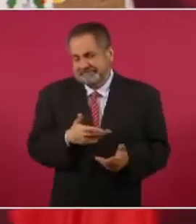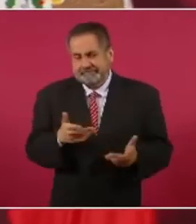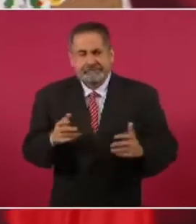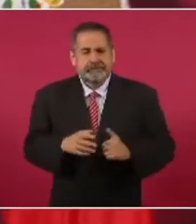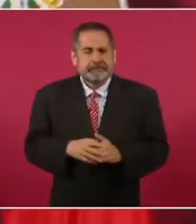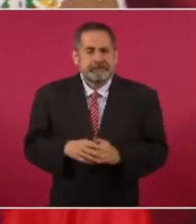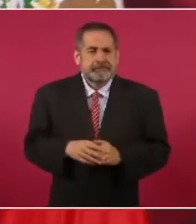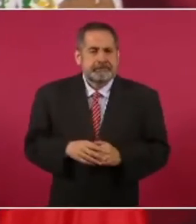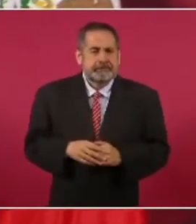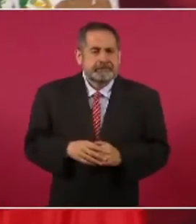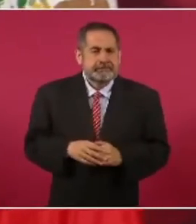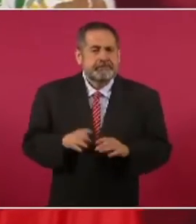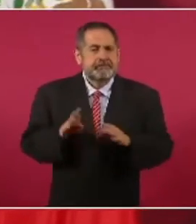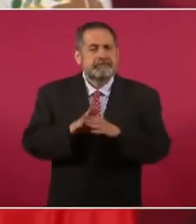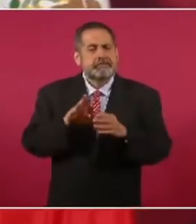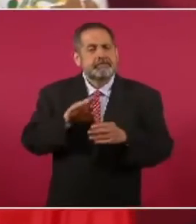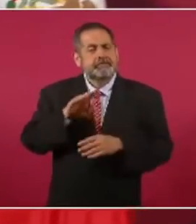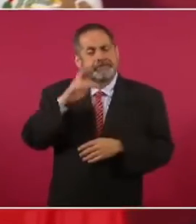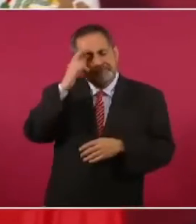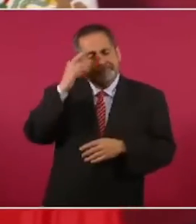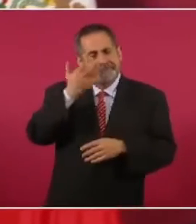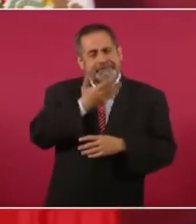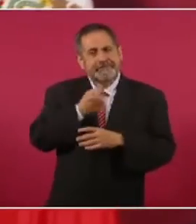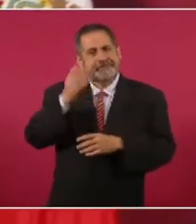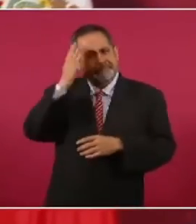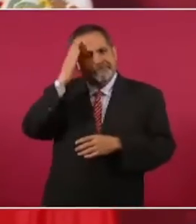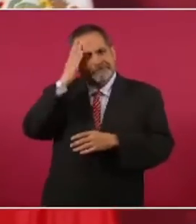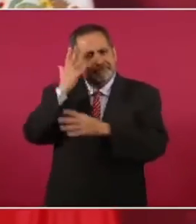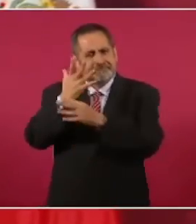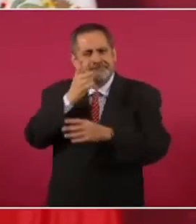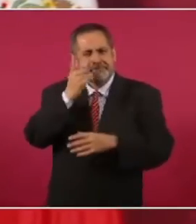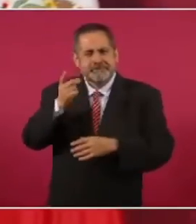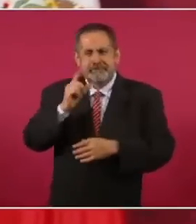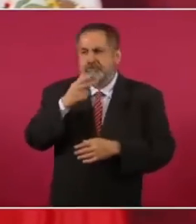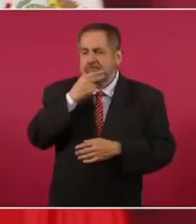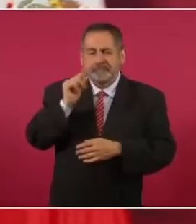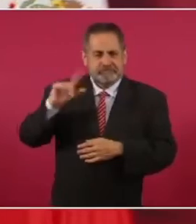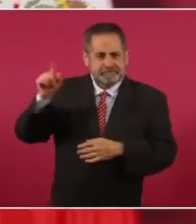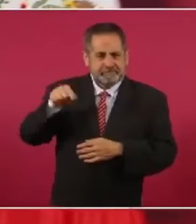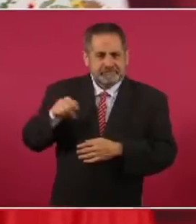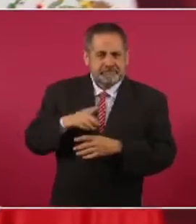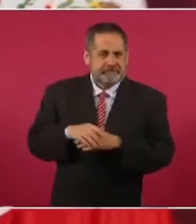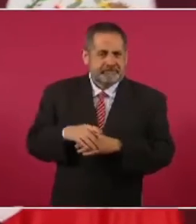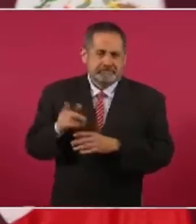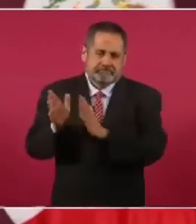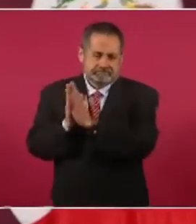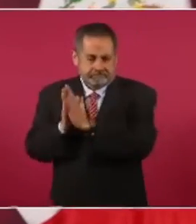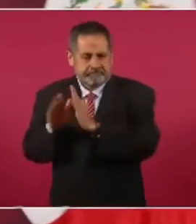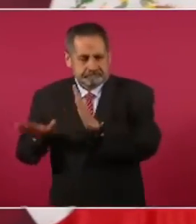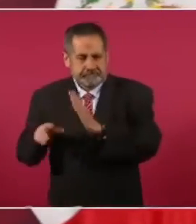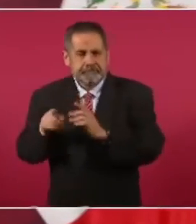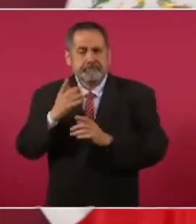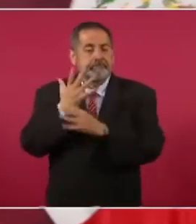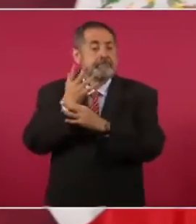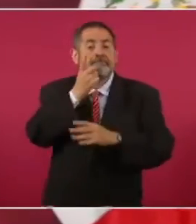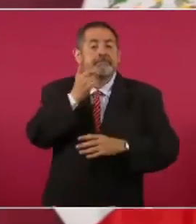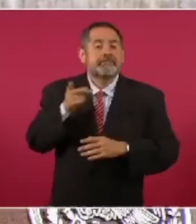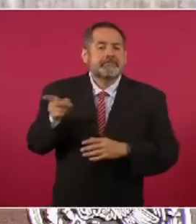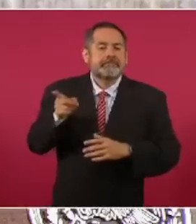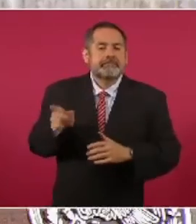Eso es como decía un dirigente obrero famoso, ya afinado.